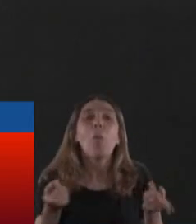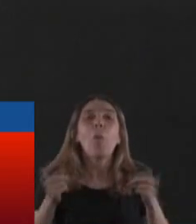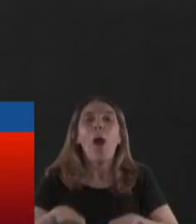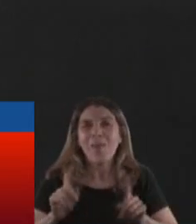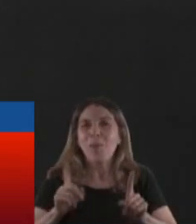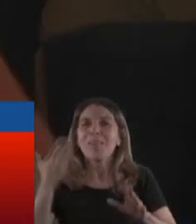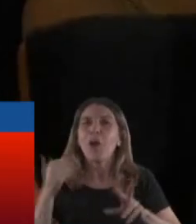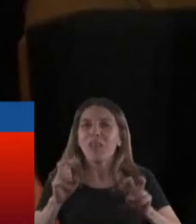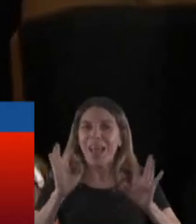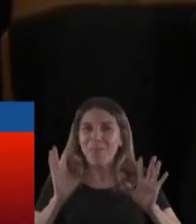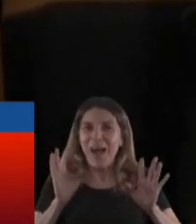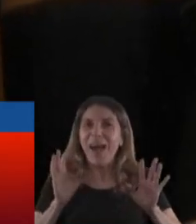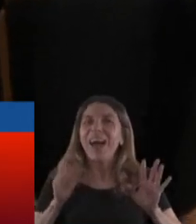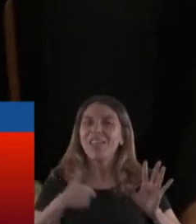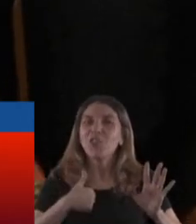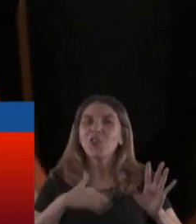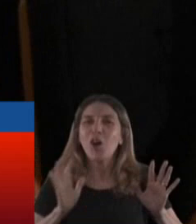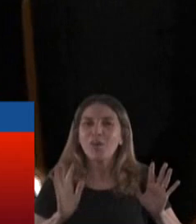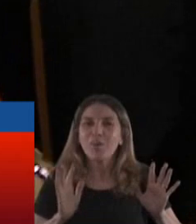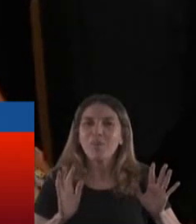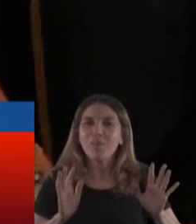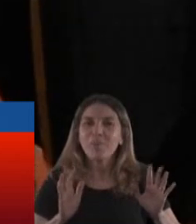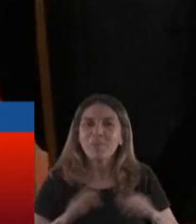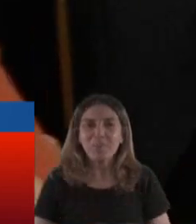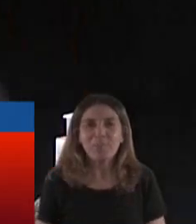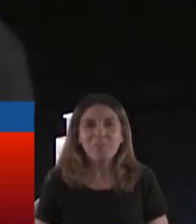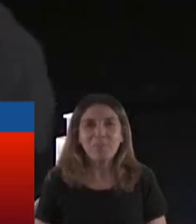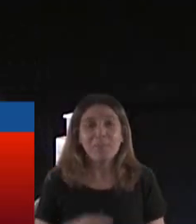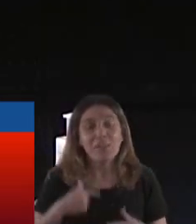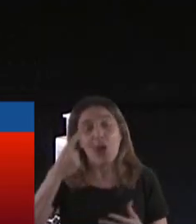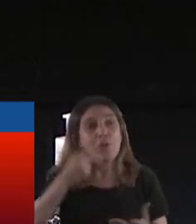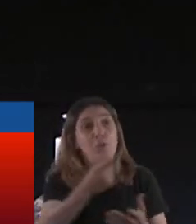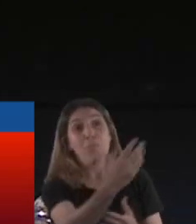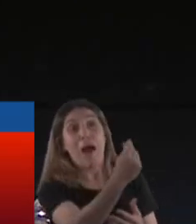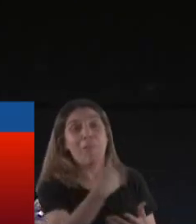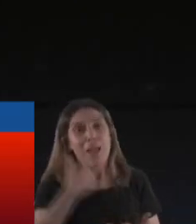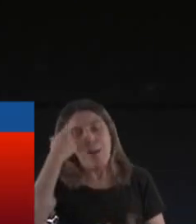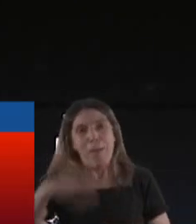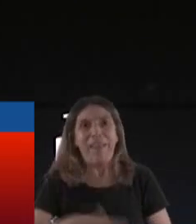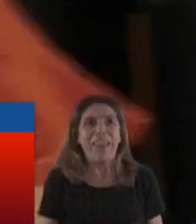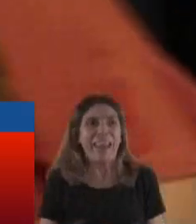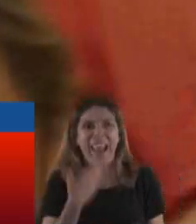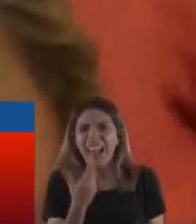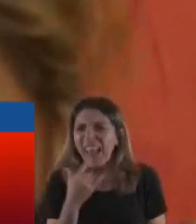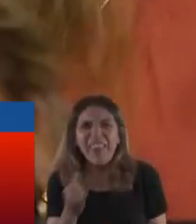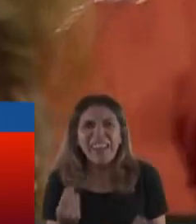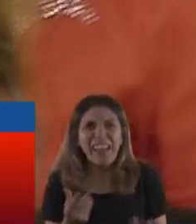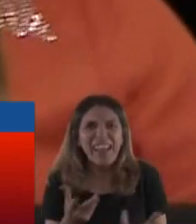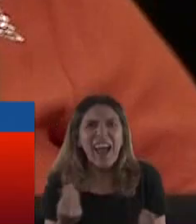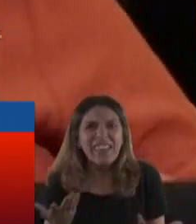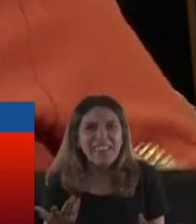a eso. Yo estoy... me perdiste, che, ¿qué estaba hablando?